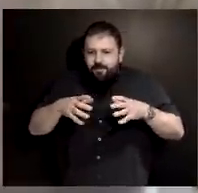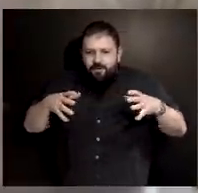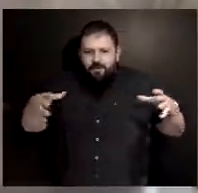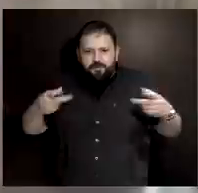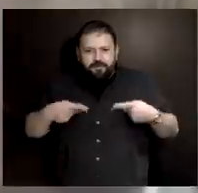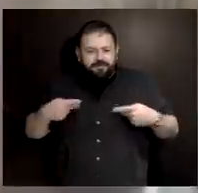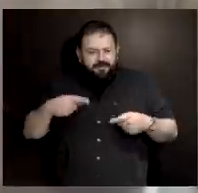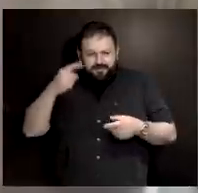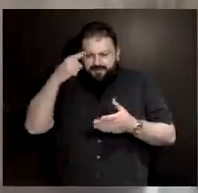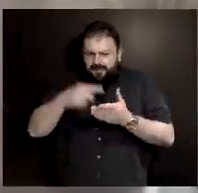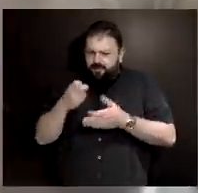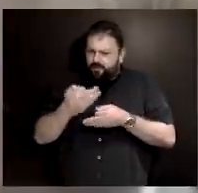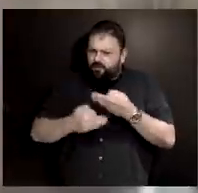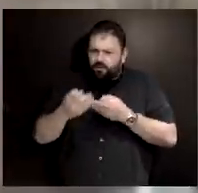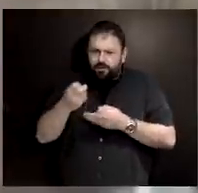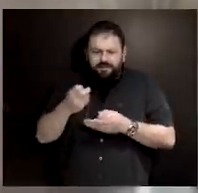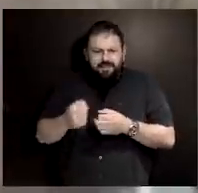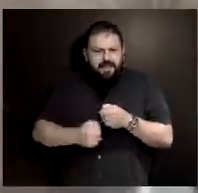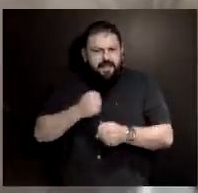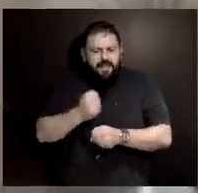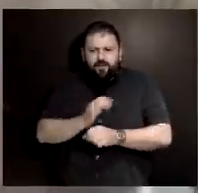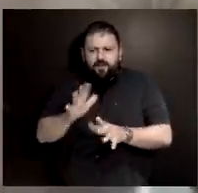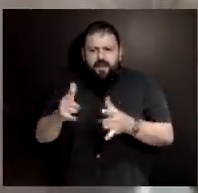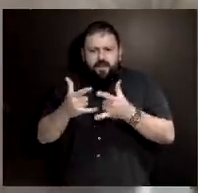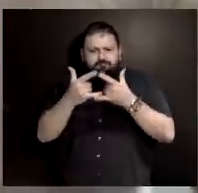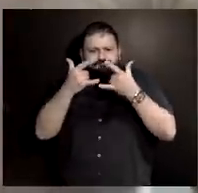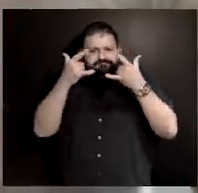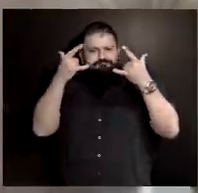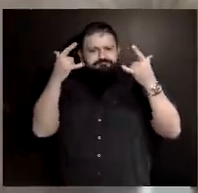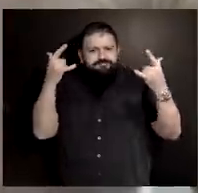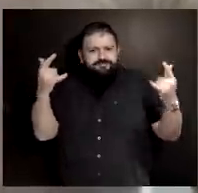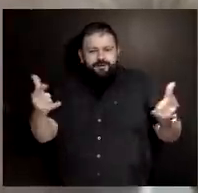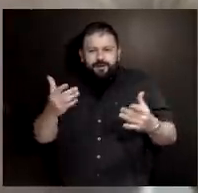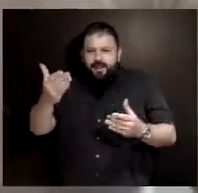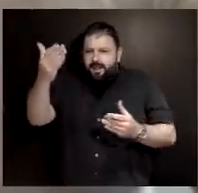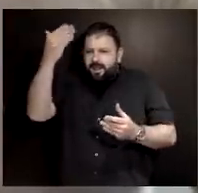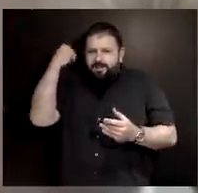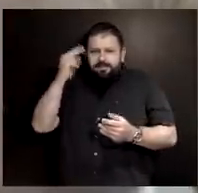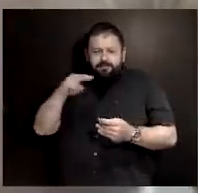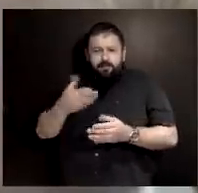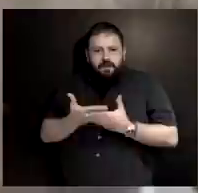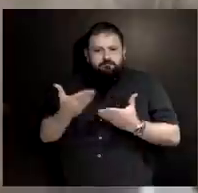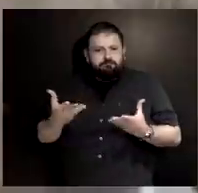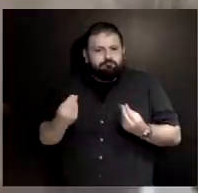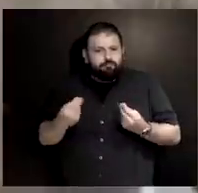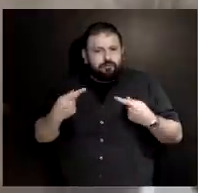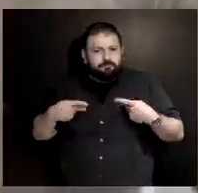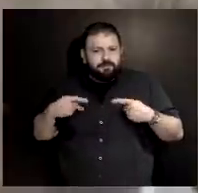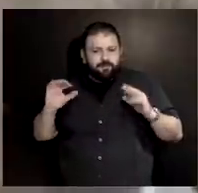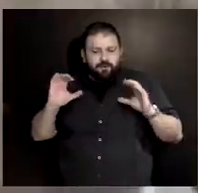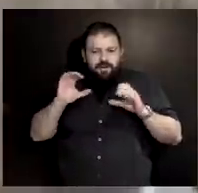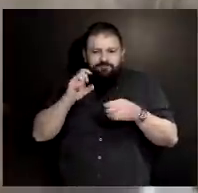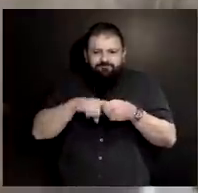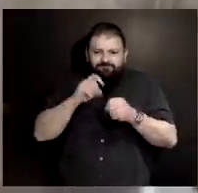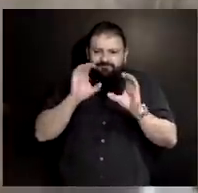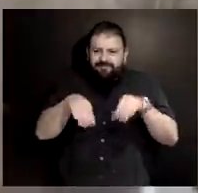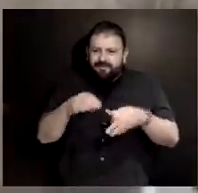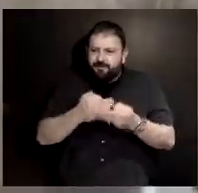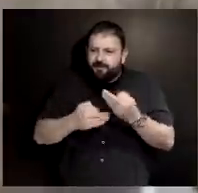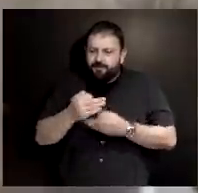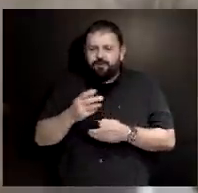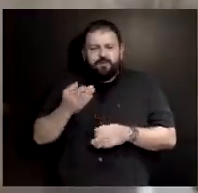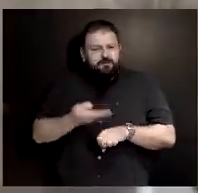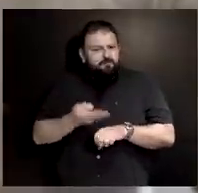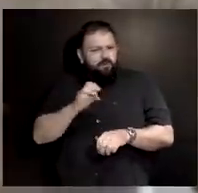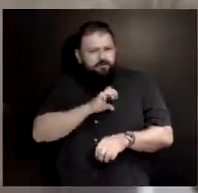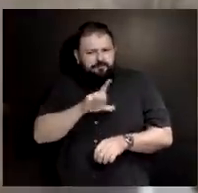a pasar a la historia de nosotros como personas y a la historia de nuestra compañía como un año muy especial, de mucho trabajo,